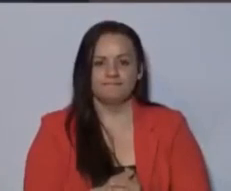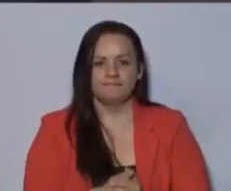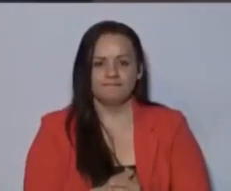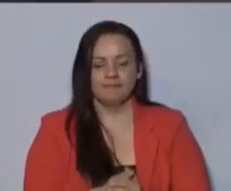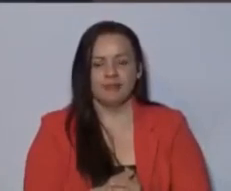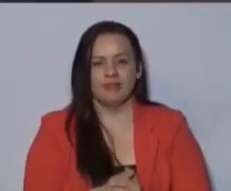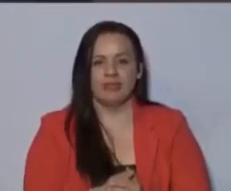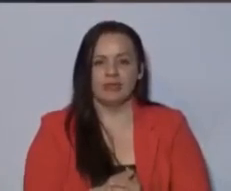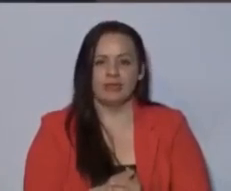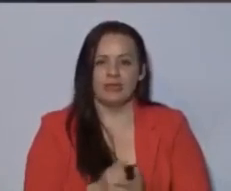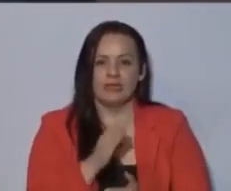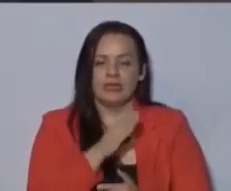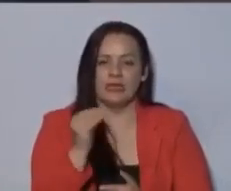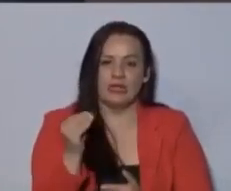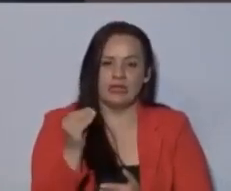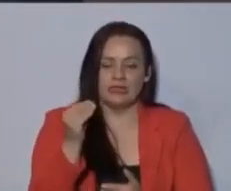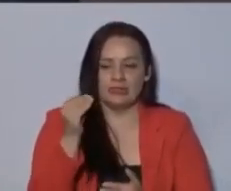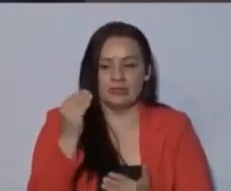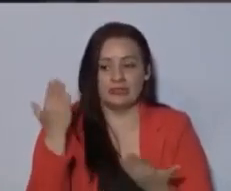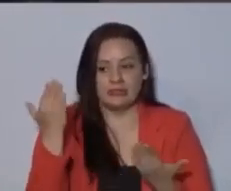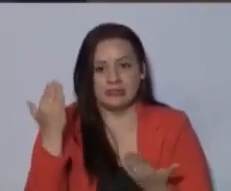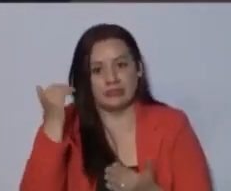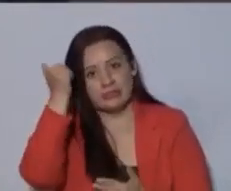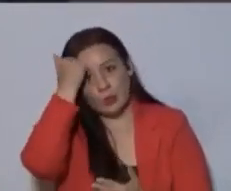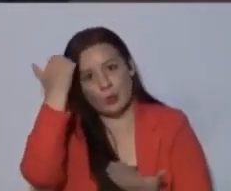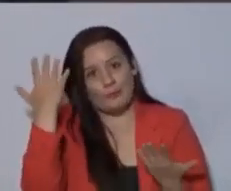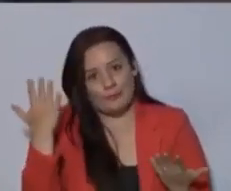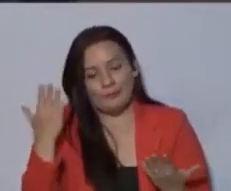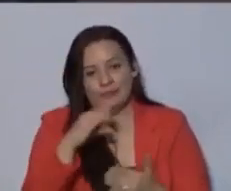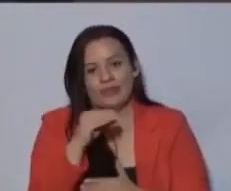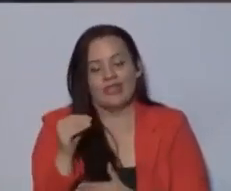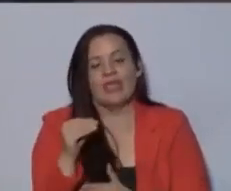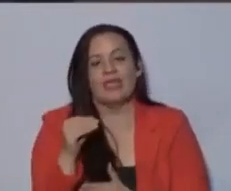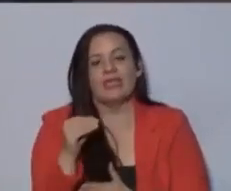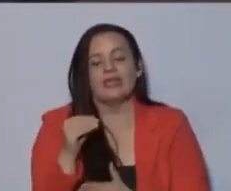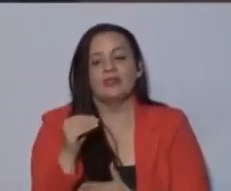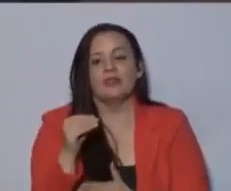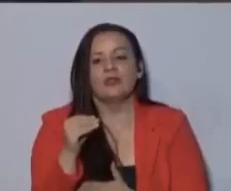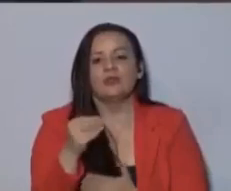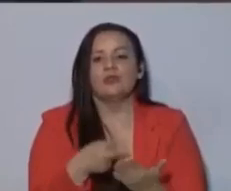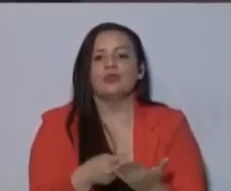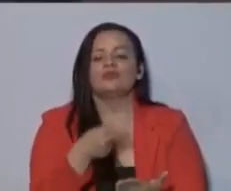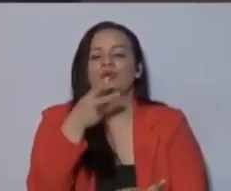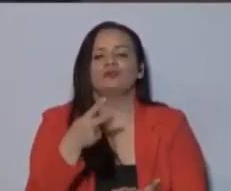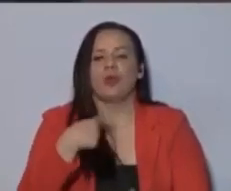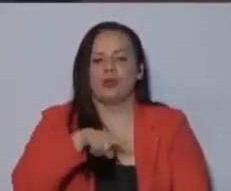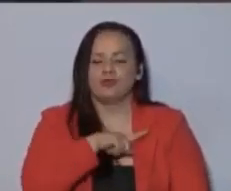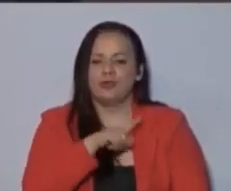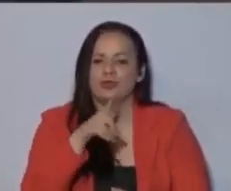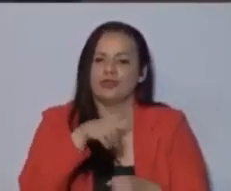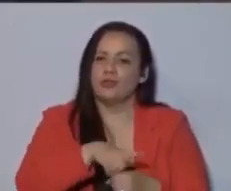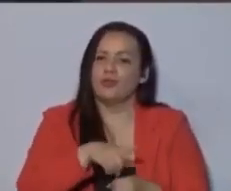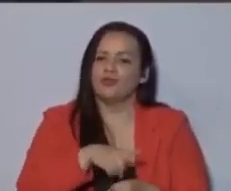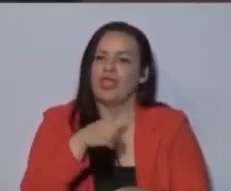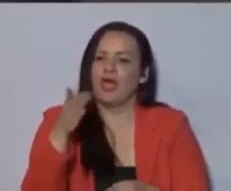terquedad nos costó, diputado presidente, 900 millones de